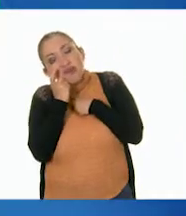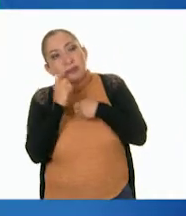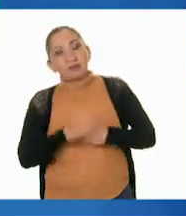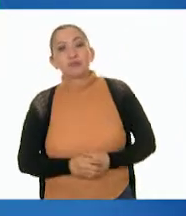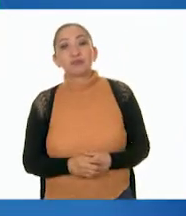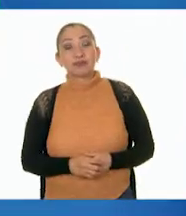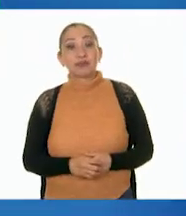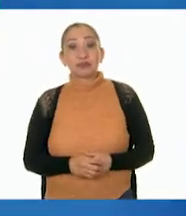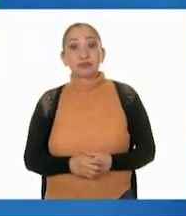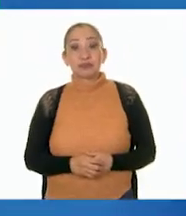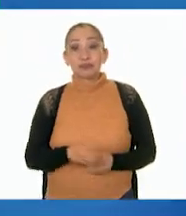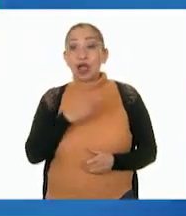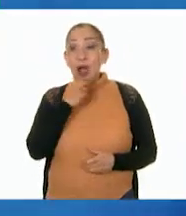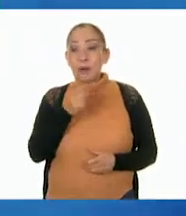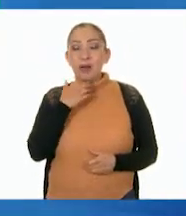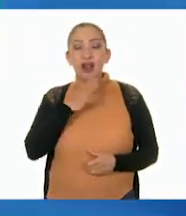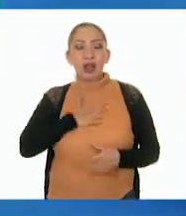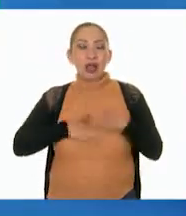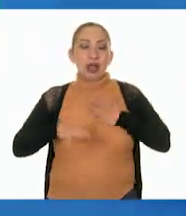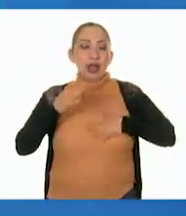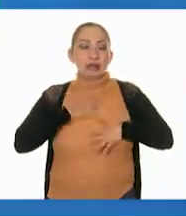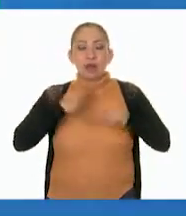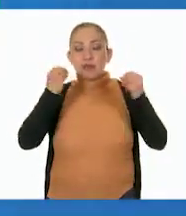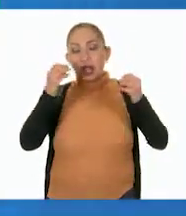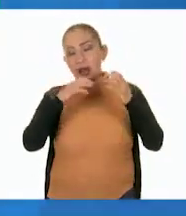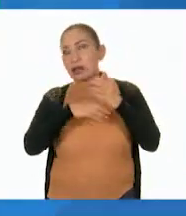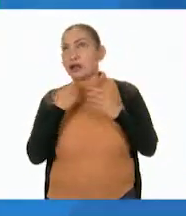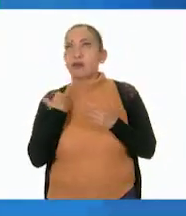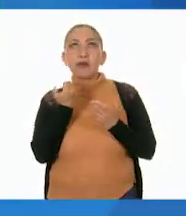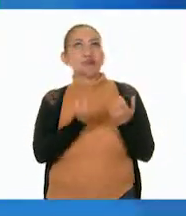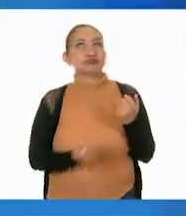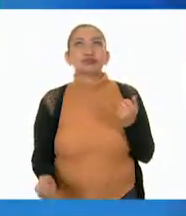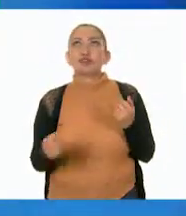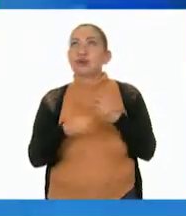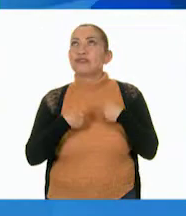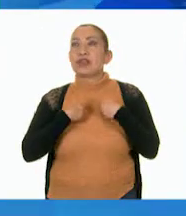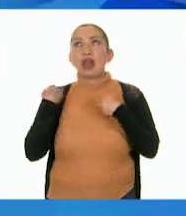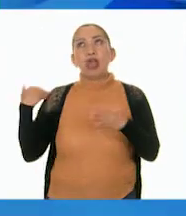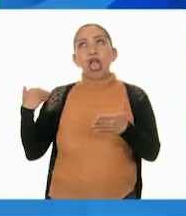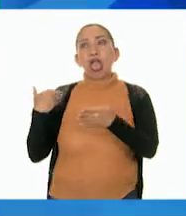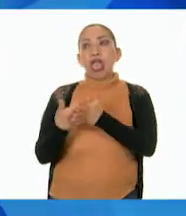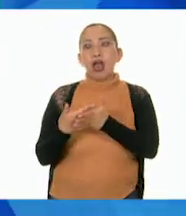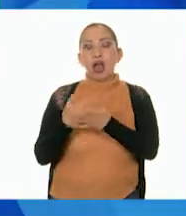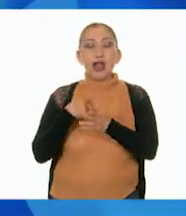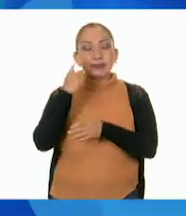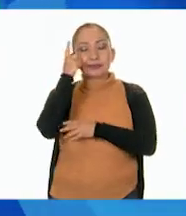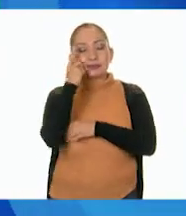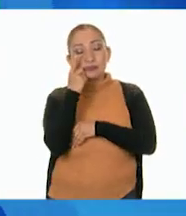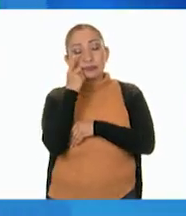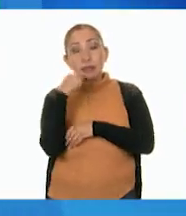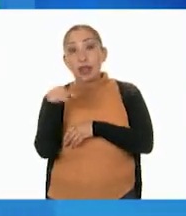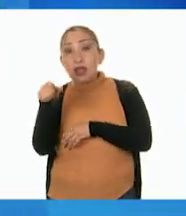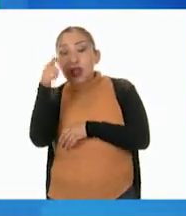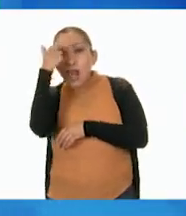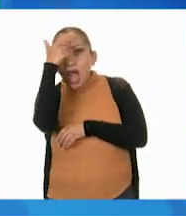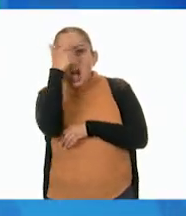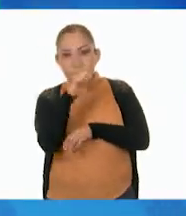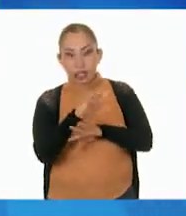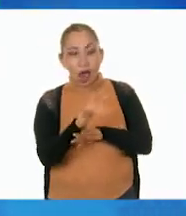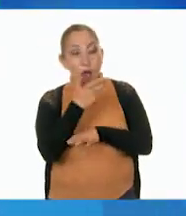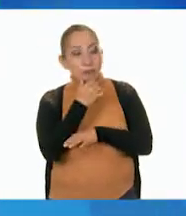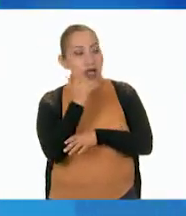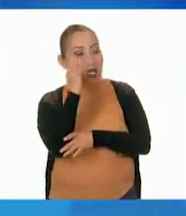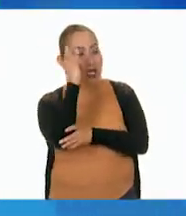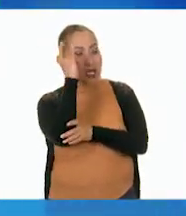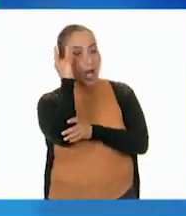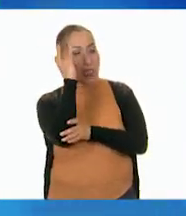El sastrecillo, tan cansado de tantas cosas, decidió dormirse. Pero en medio de la noche, el gigante se